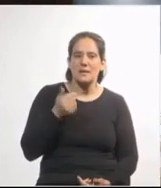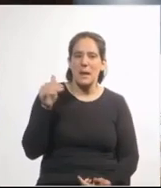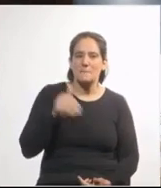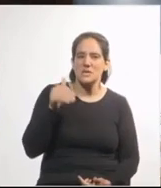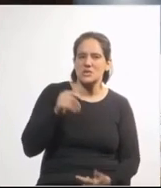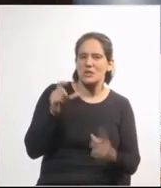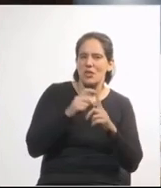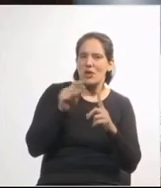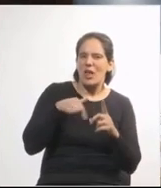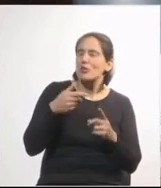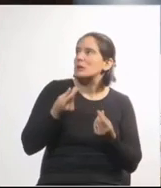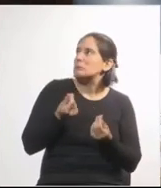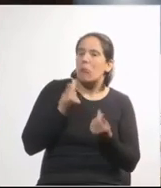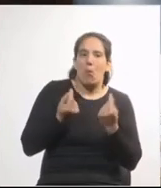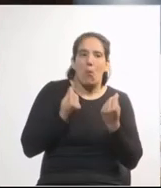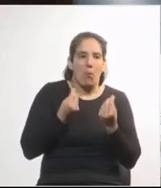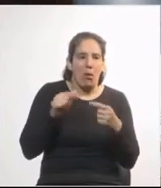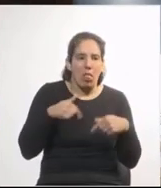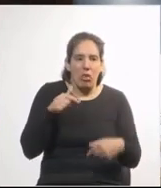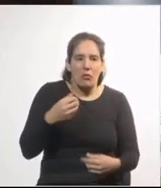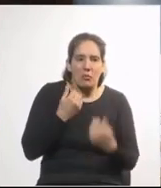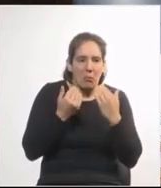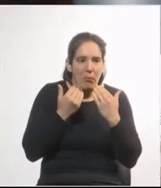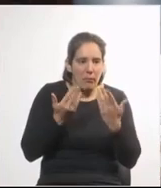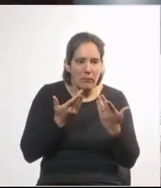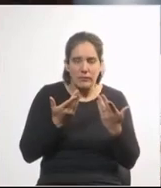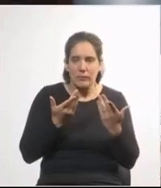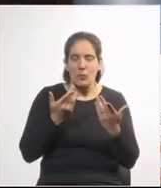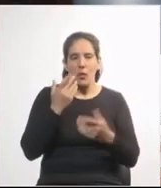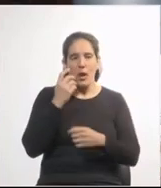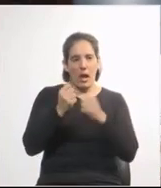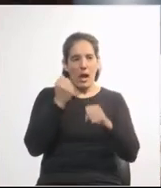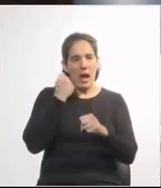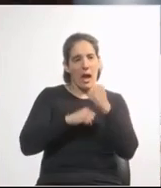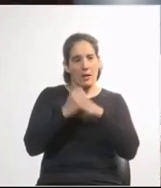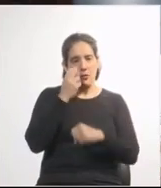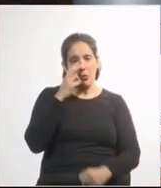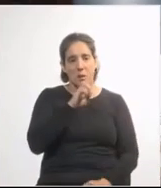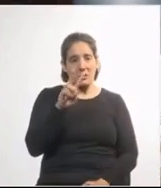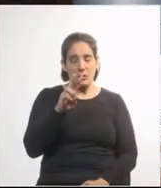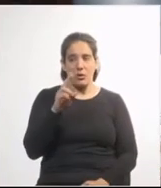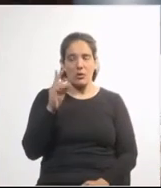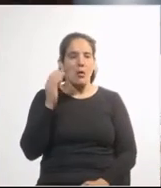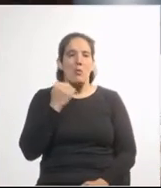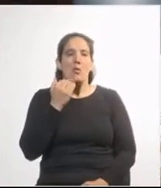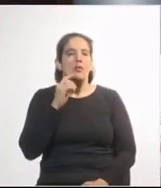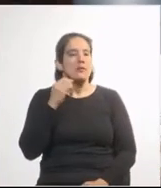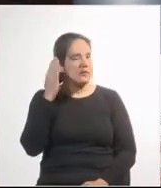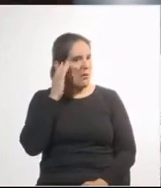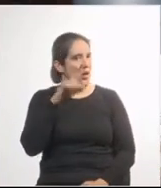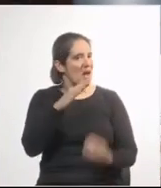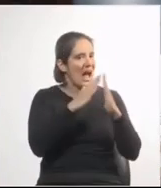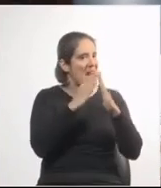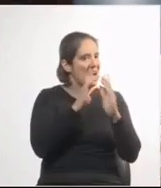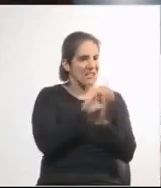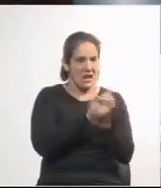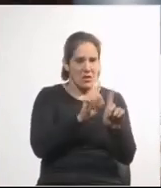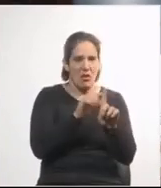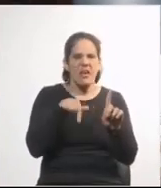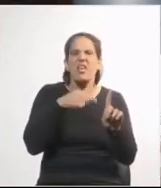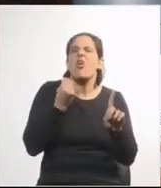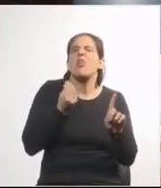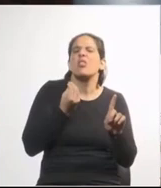de millones de dólares de riqueza que produjo el país en el 2022 y que no fueron a parar a los hogares de las uruguayas y los